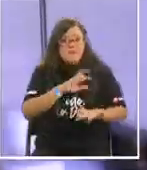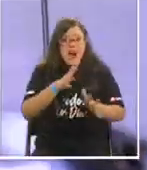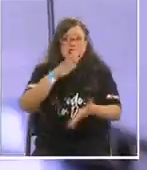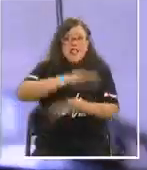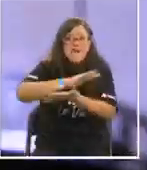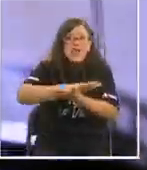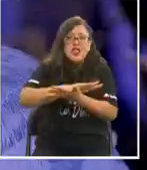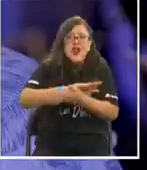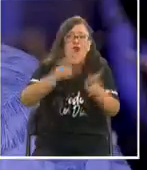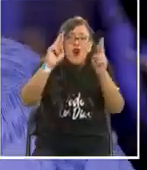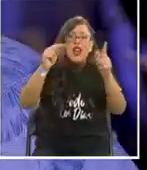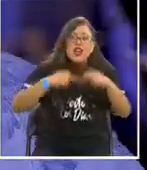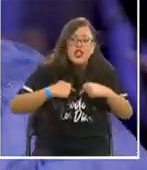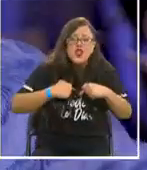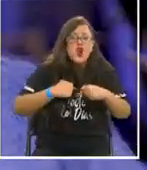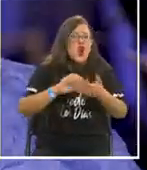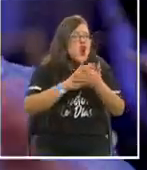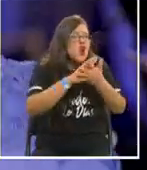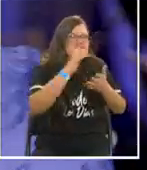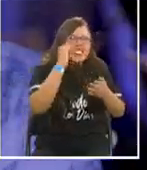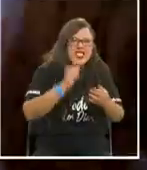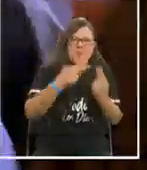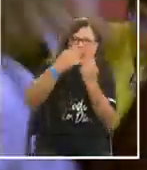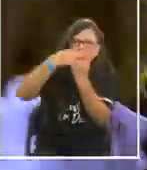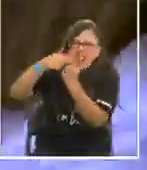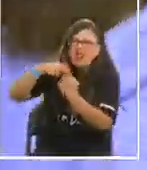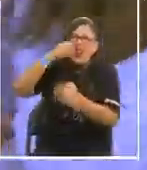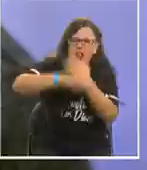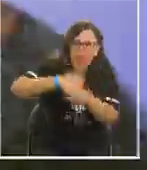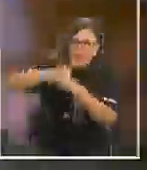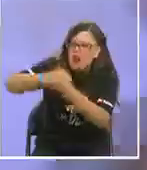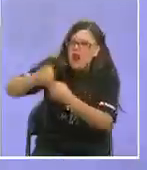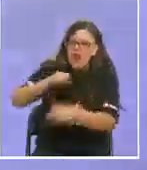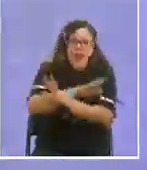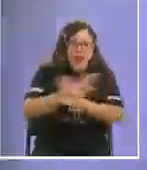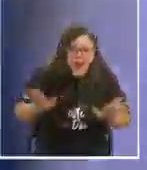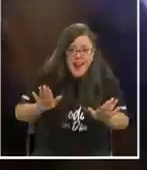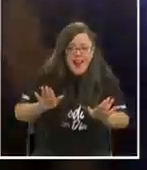Yo terminaría todas las Teletones con un gran baile.